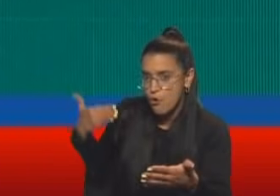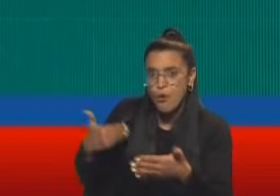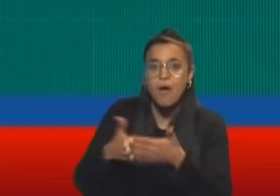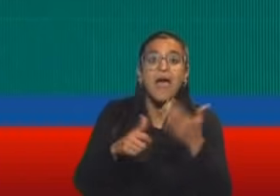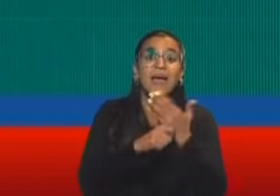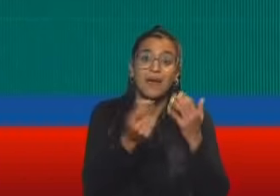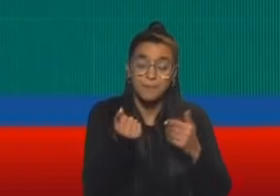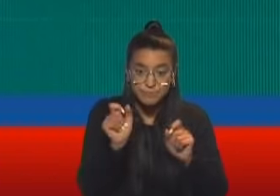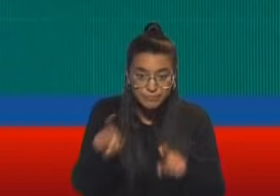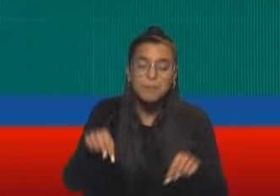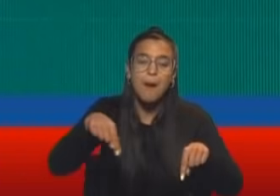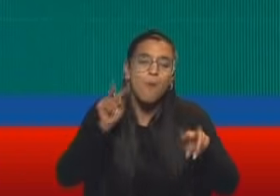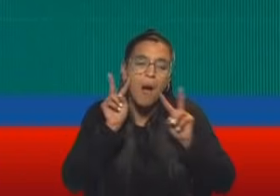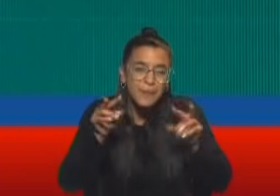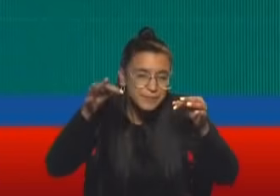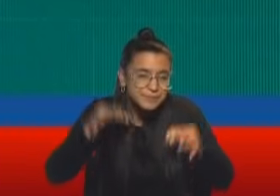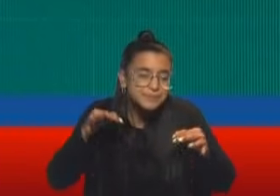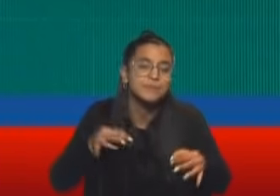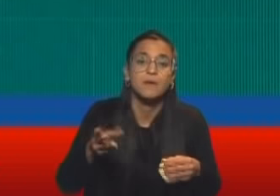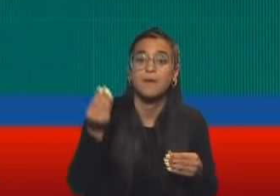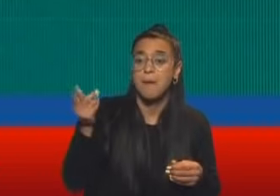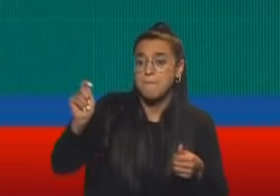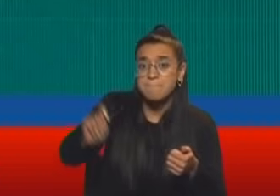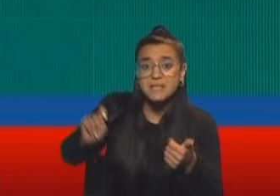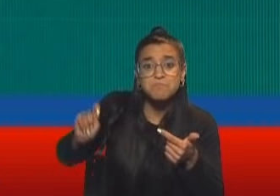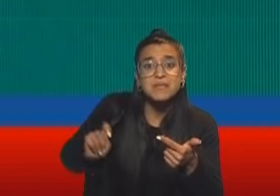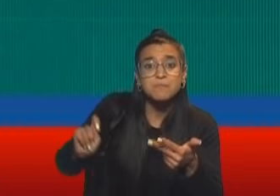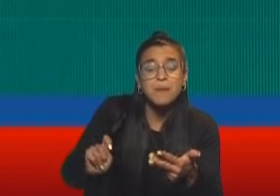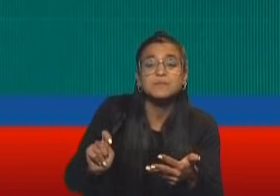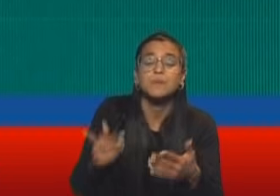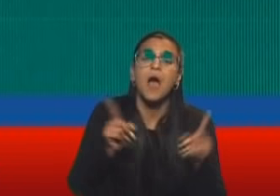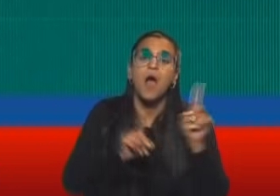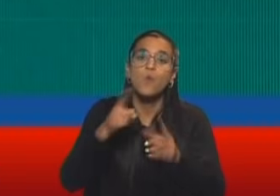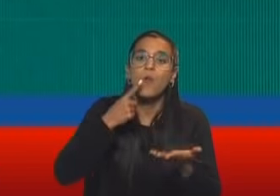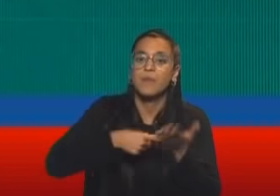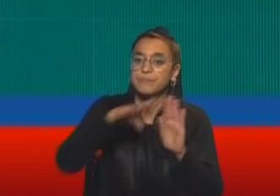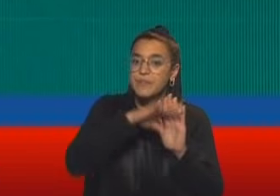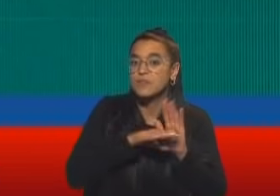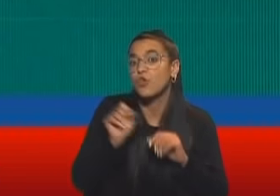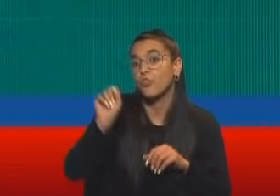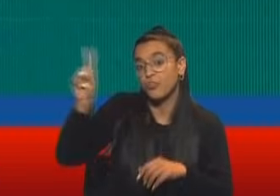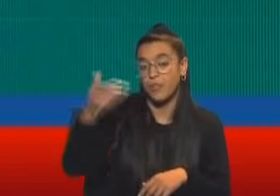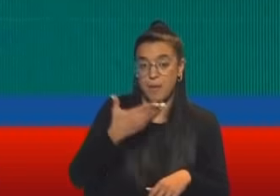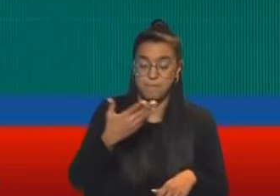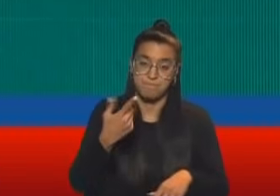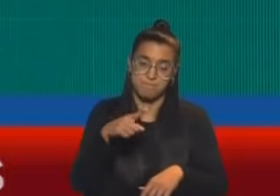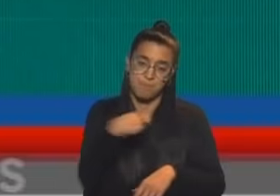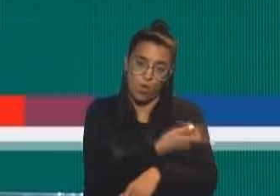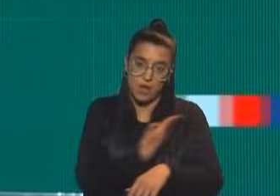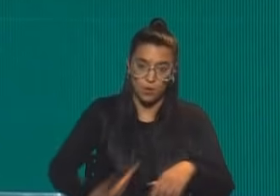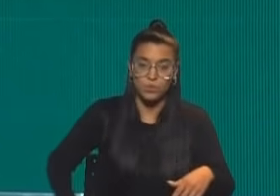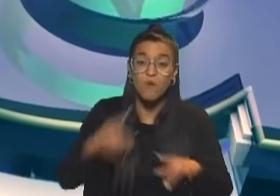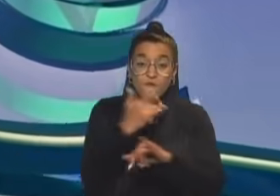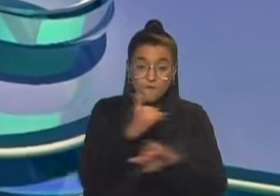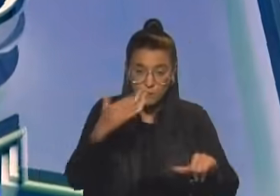Y sí, vamos a mirar especialmente lo que ocurre en los últimos meses con algunas medidas que se tomaron desde el Ejecutivo Nacional. El informe y lo